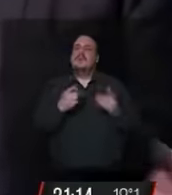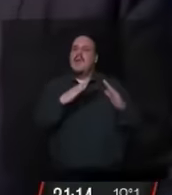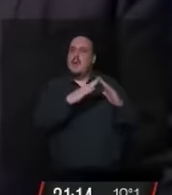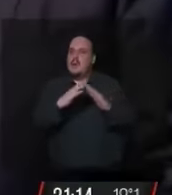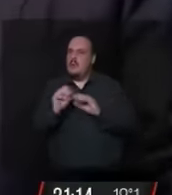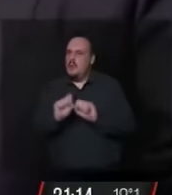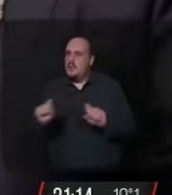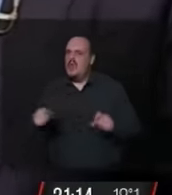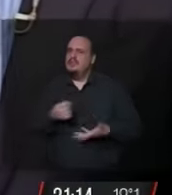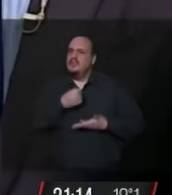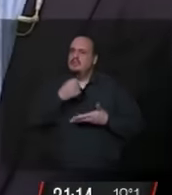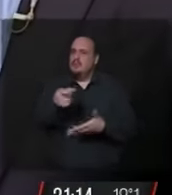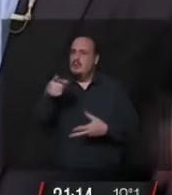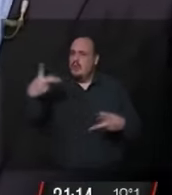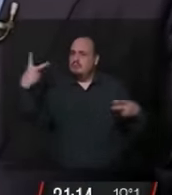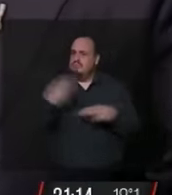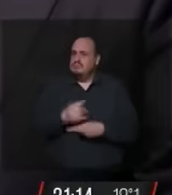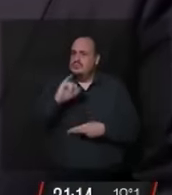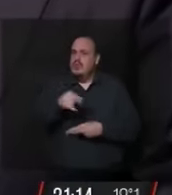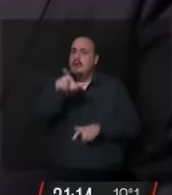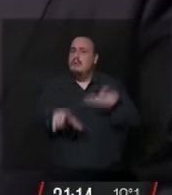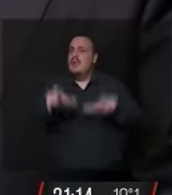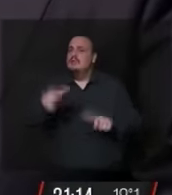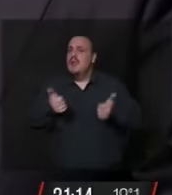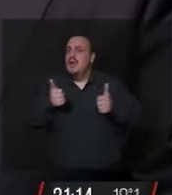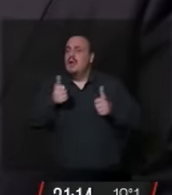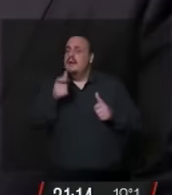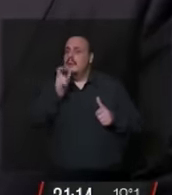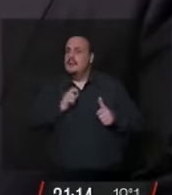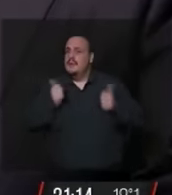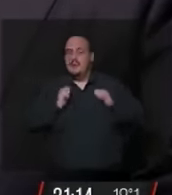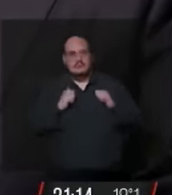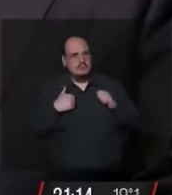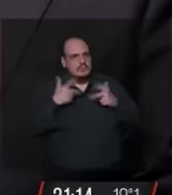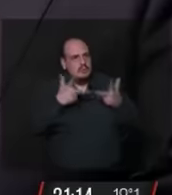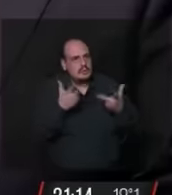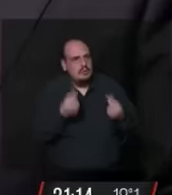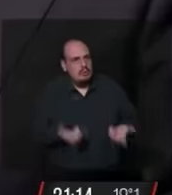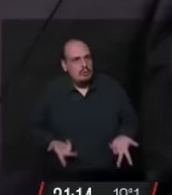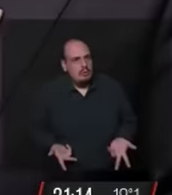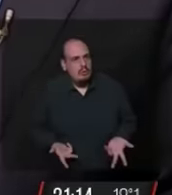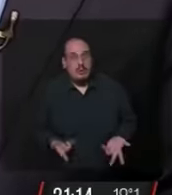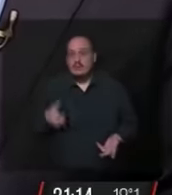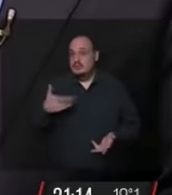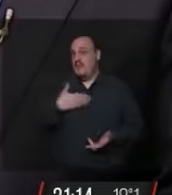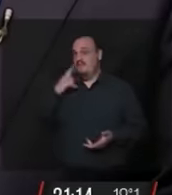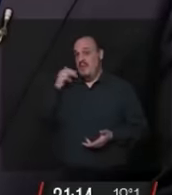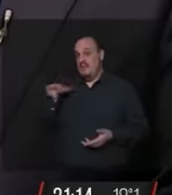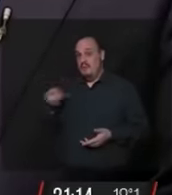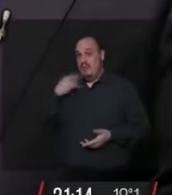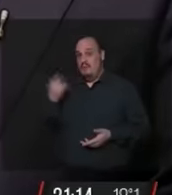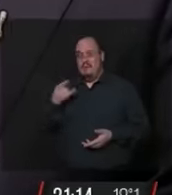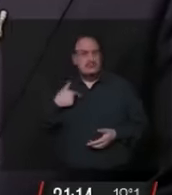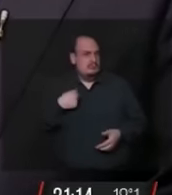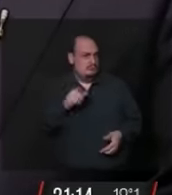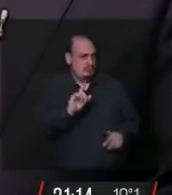viviendas, ¿vas a eliminarlos o no? Y hay gente que espera respuesta. Ya te dije que no. O sea que le mentiste a Feynman. No, yo no le mentí